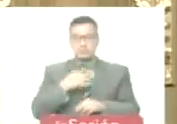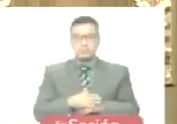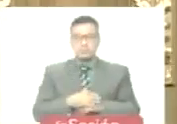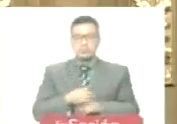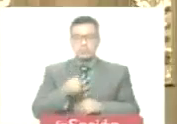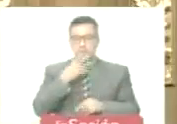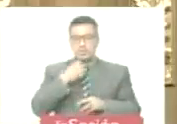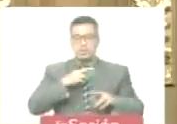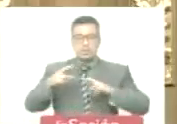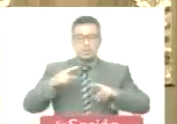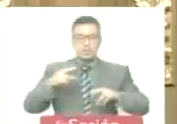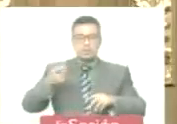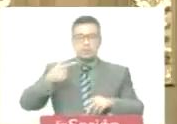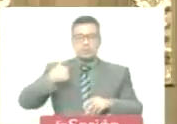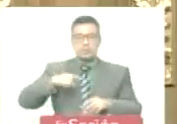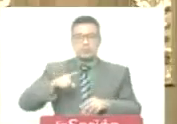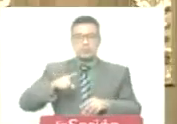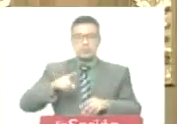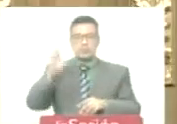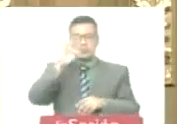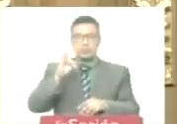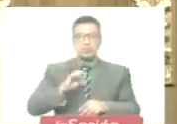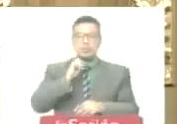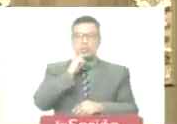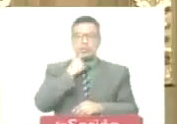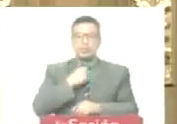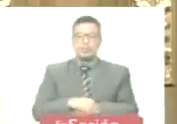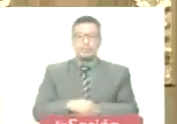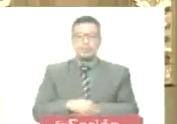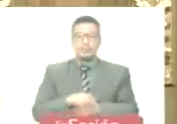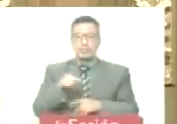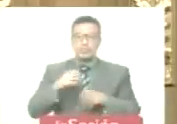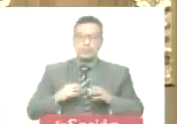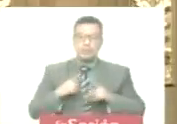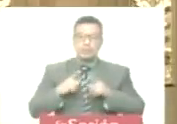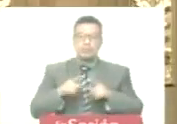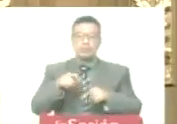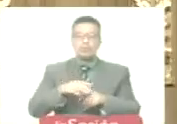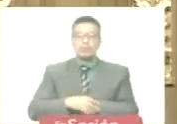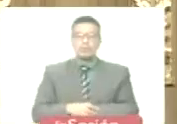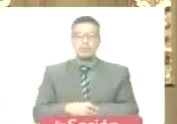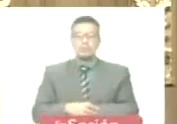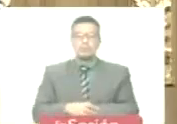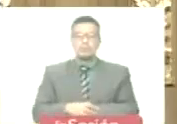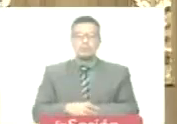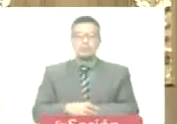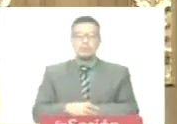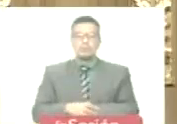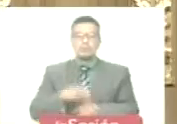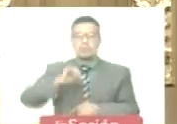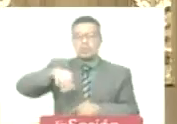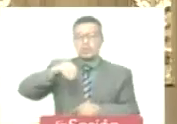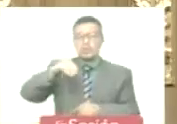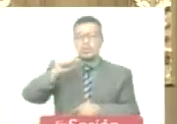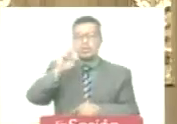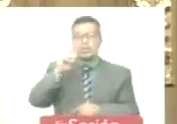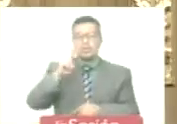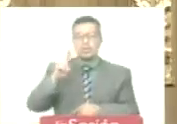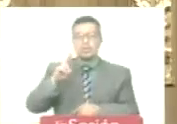buenas relaciones que tenemos con la Federación Rusa. En esta oportunidad, Jesús Rafael